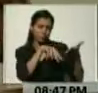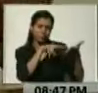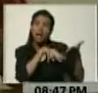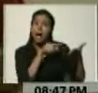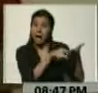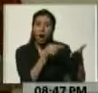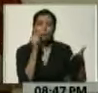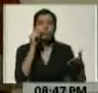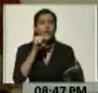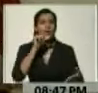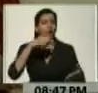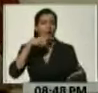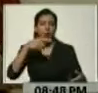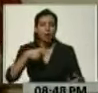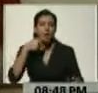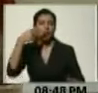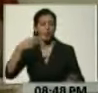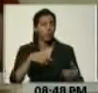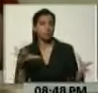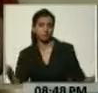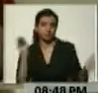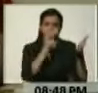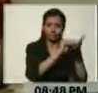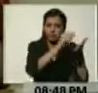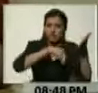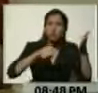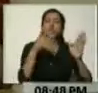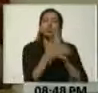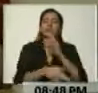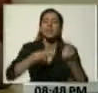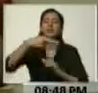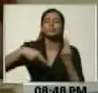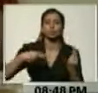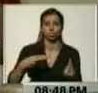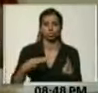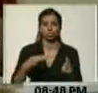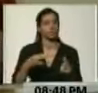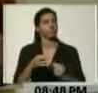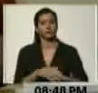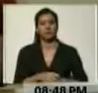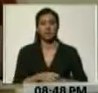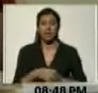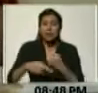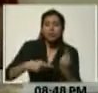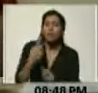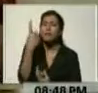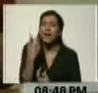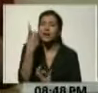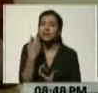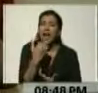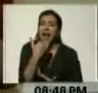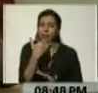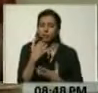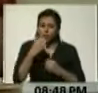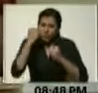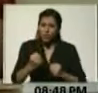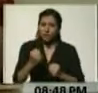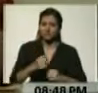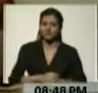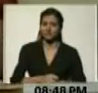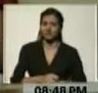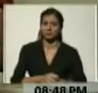sus discursos: a la revolución le hace falta el látigo de